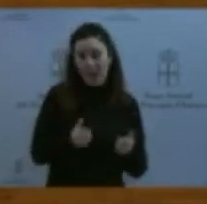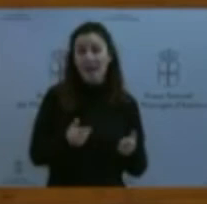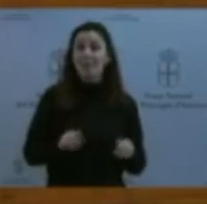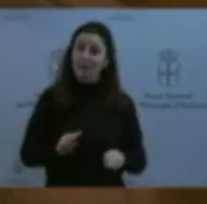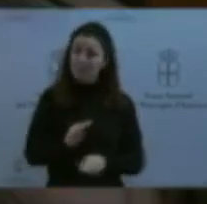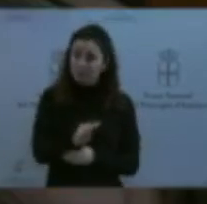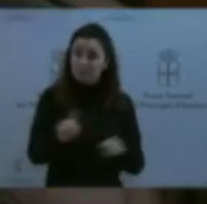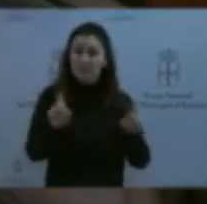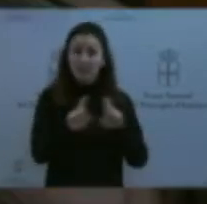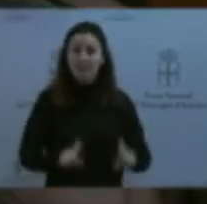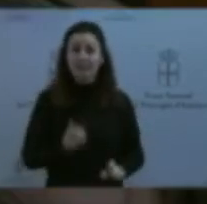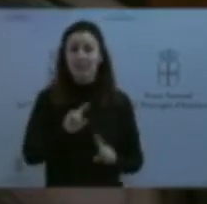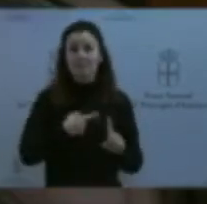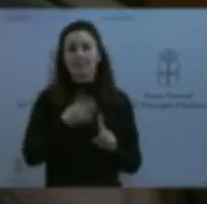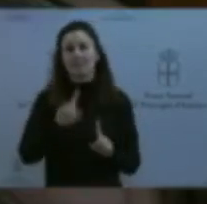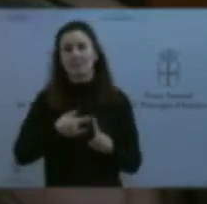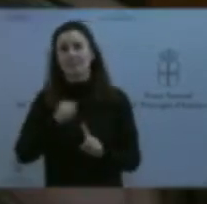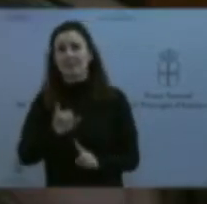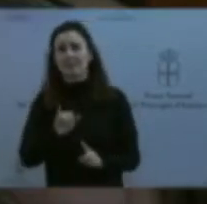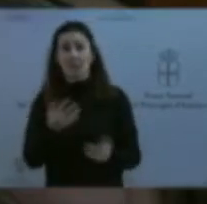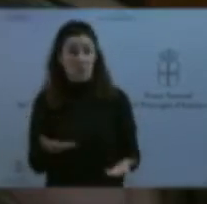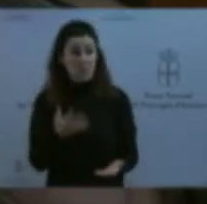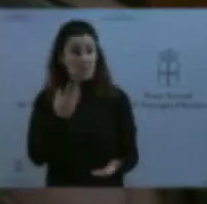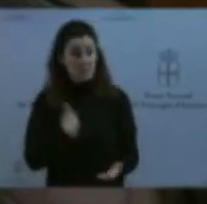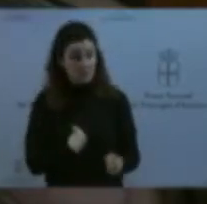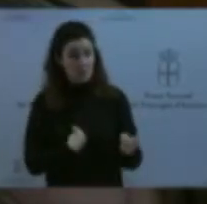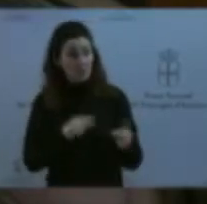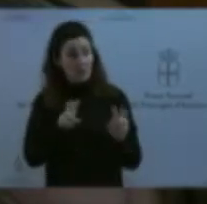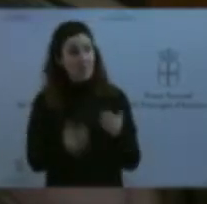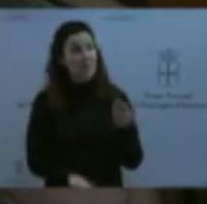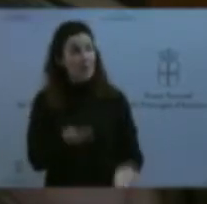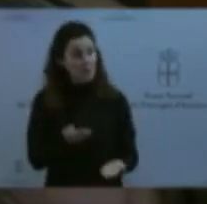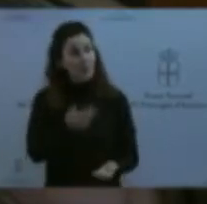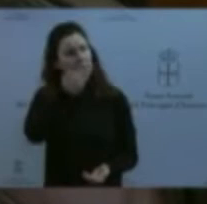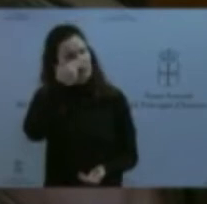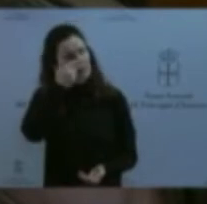de la evaluación, que me parece muy interesante, y comentaba usted ahora mismo también el caso concreto del